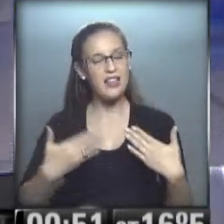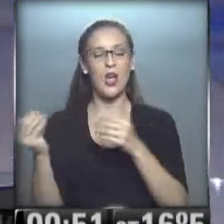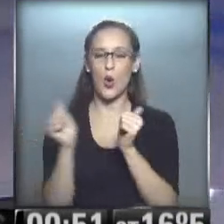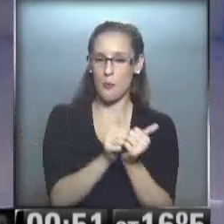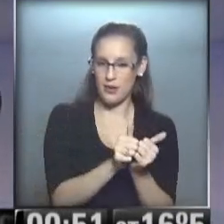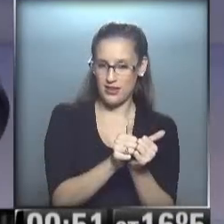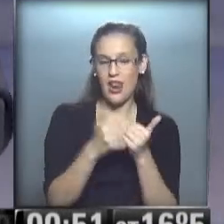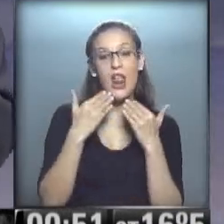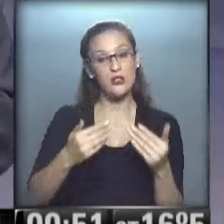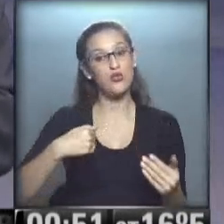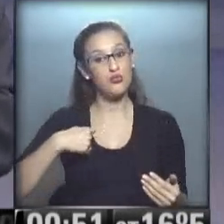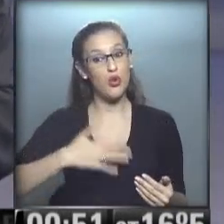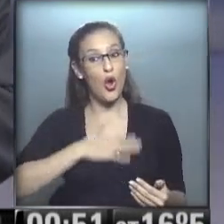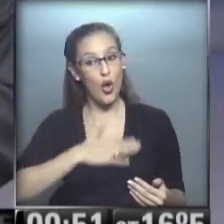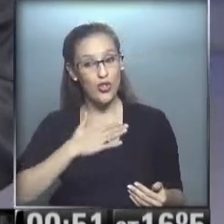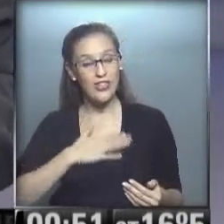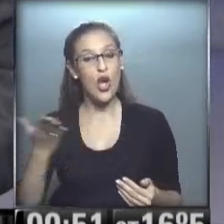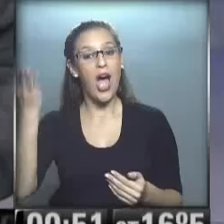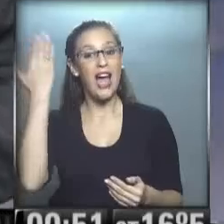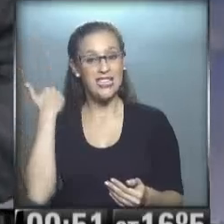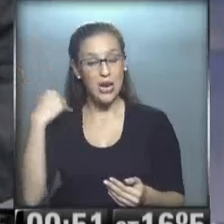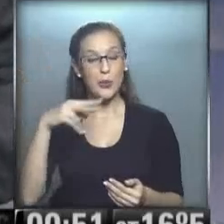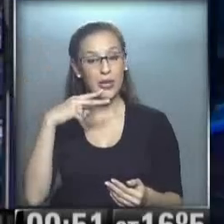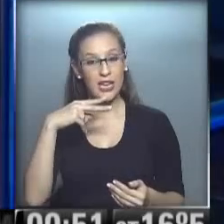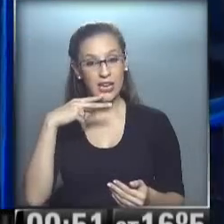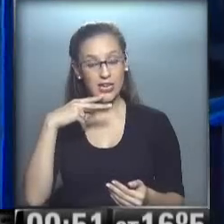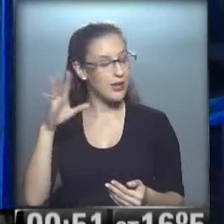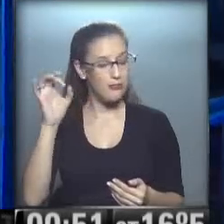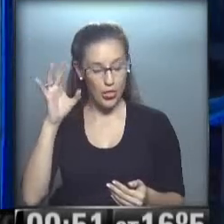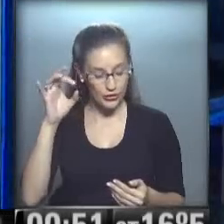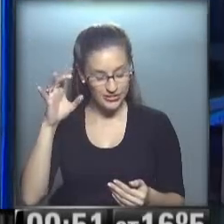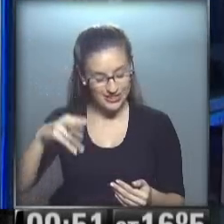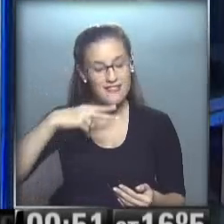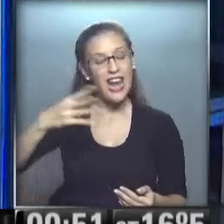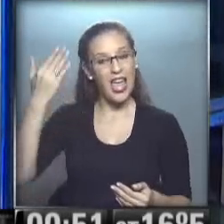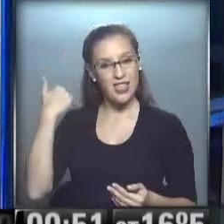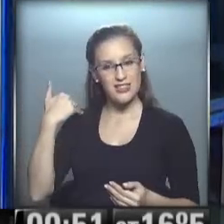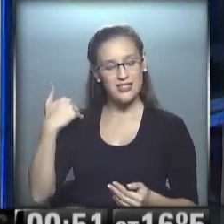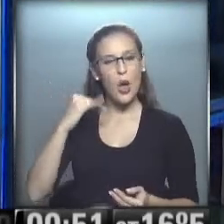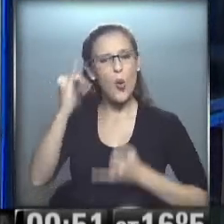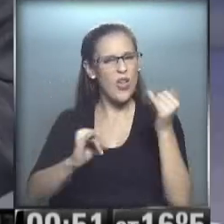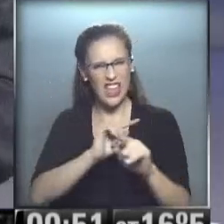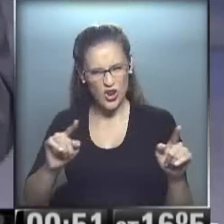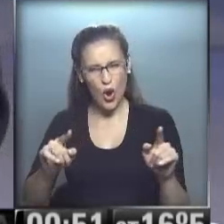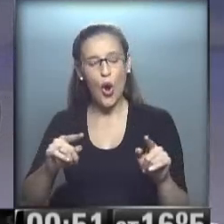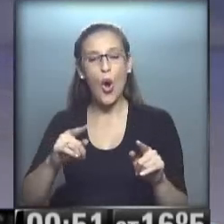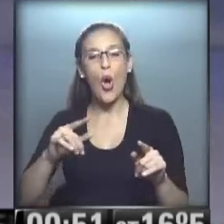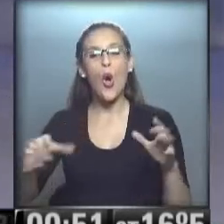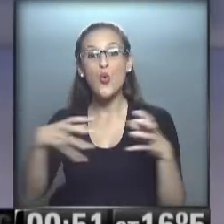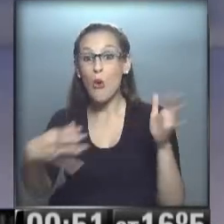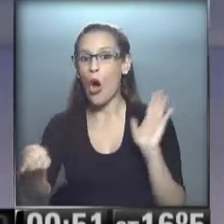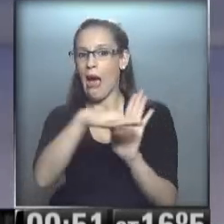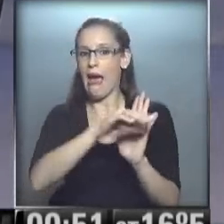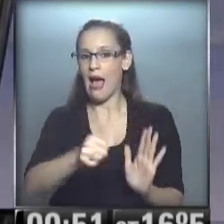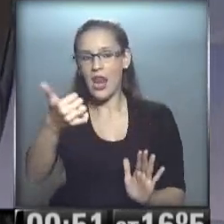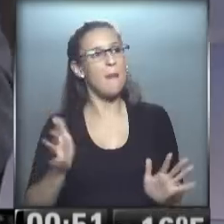Al contrario, yo estoy muy contento por el clásico de ayer. El viernes, ¿se acuerda? Que no dijo nada, Gaby, de que estamos punteros. Pero bueno, está bien, gracias. Sí que lo dije. Veo